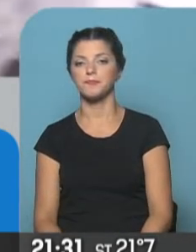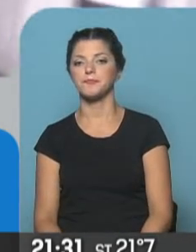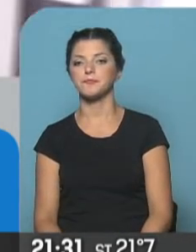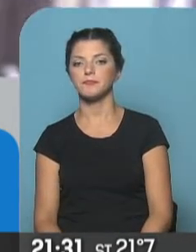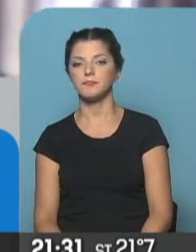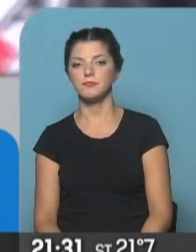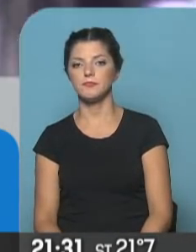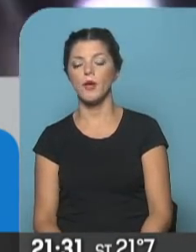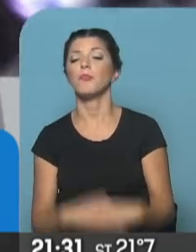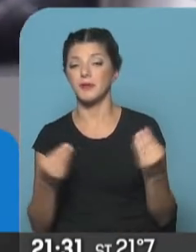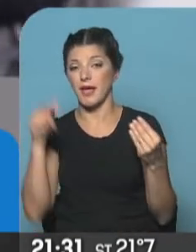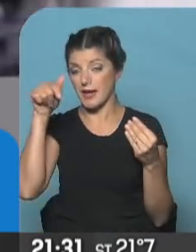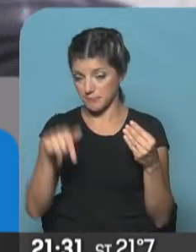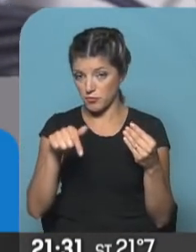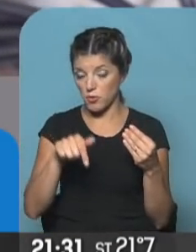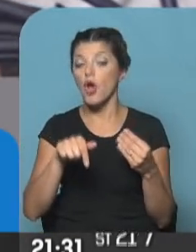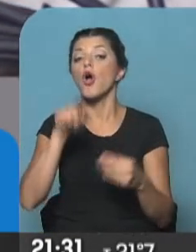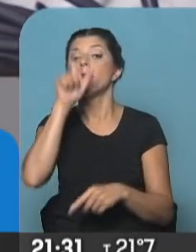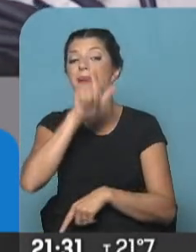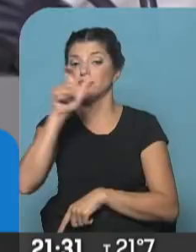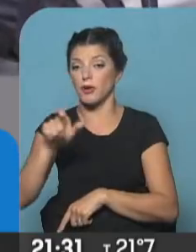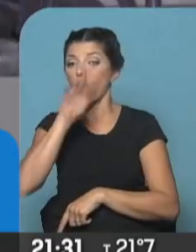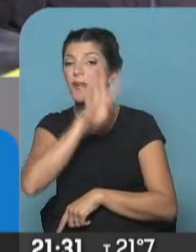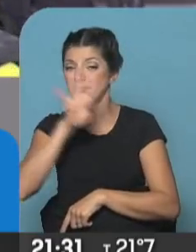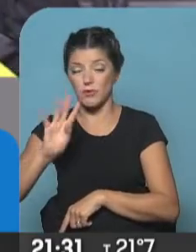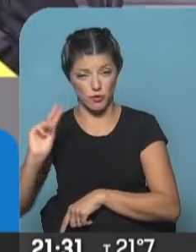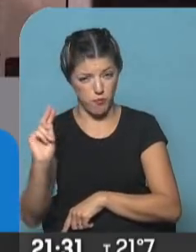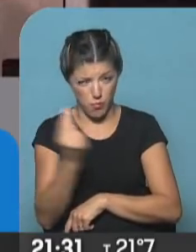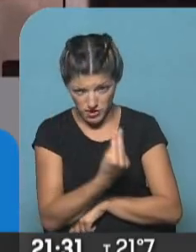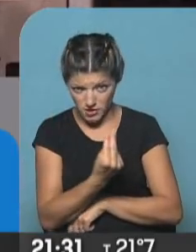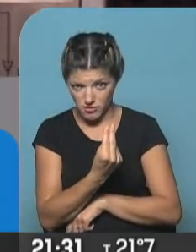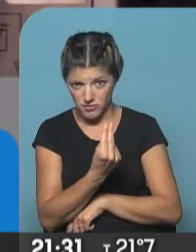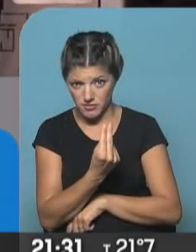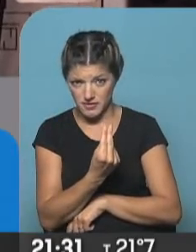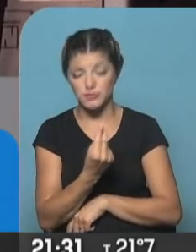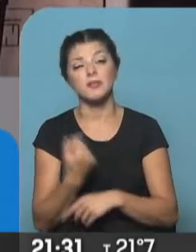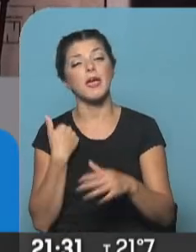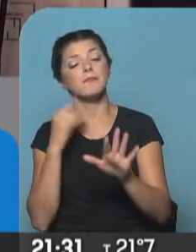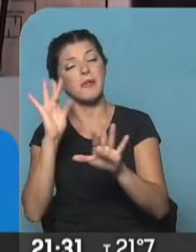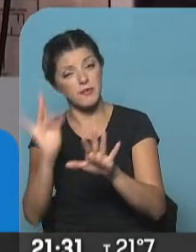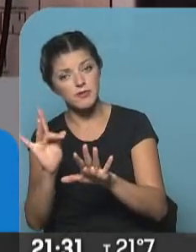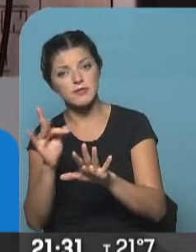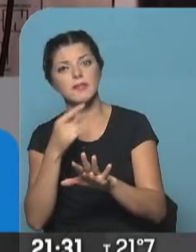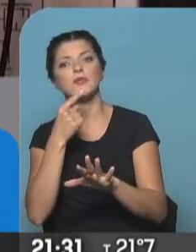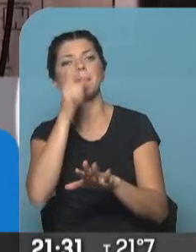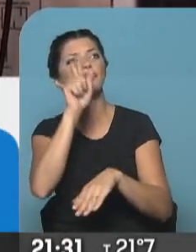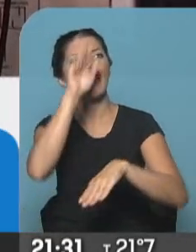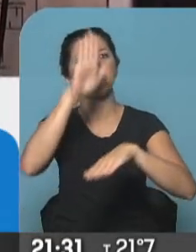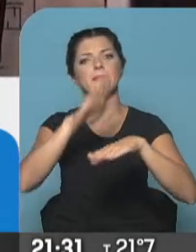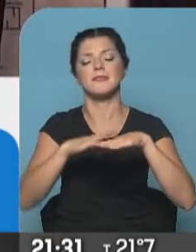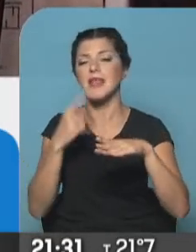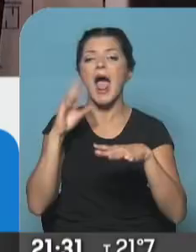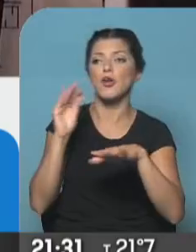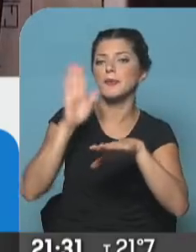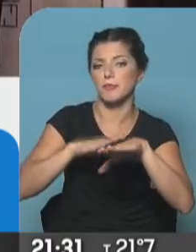habido 44 muertos. Y es muy duro realmente asignar responsabilidades cuando no se tiene la certeza